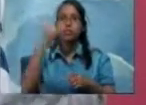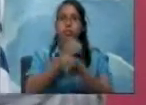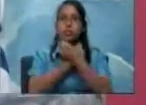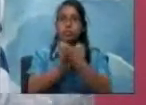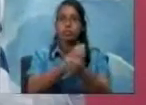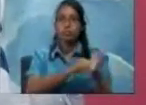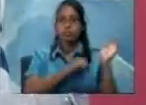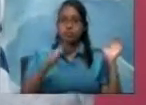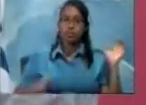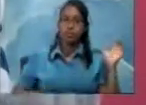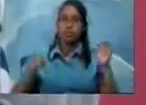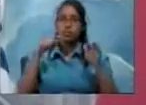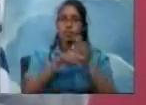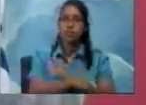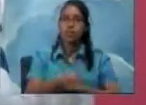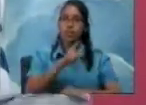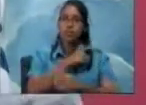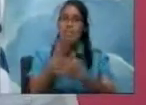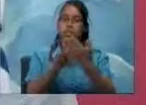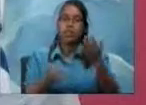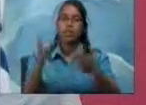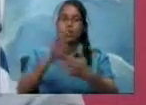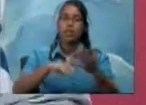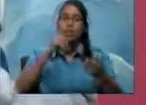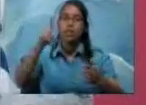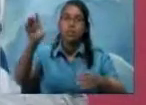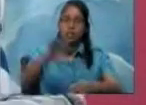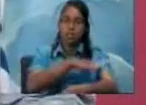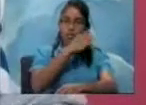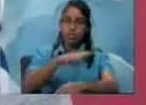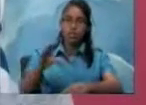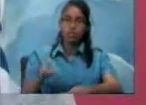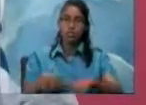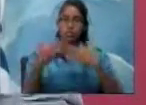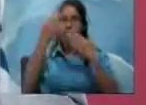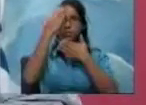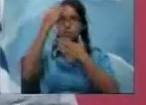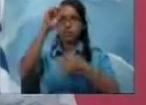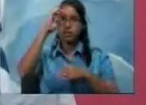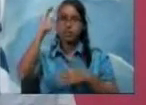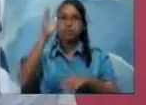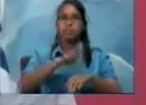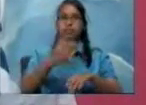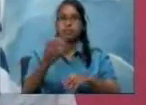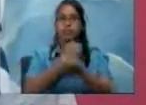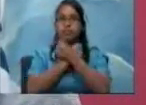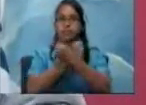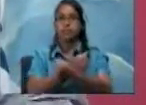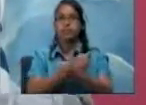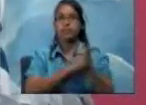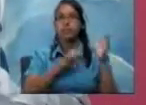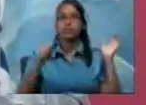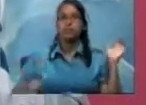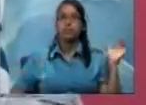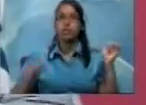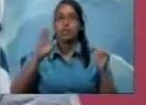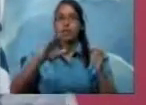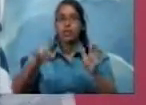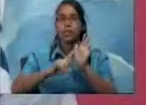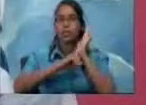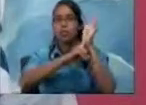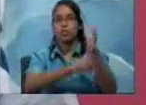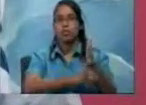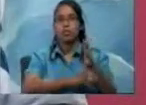allá en lo profundo de la cárcel ellos cantaban himnos y Dándole gracias a Dios porque ellos amaban al Señor lo estaban